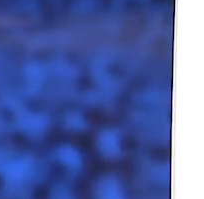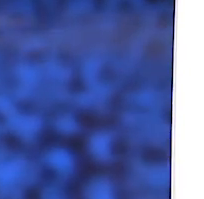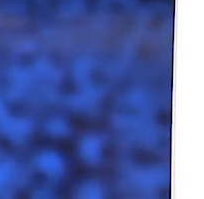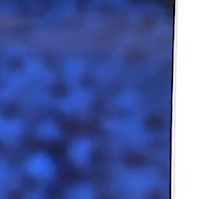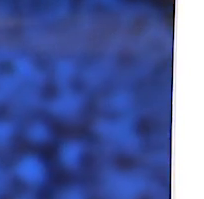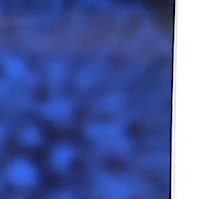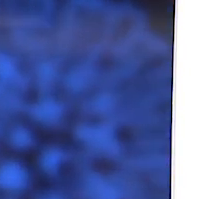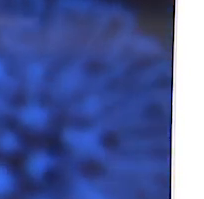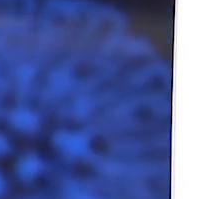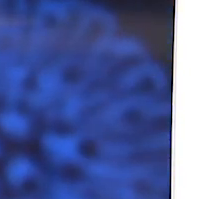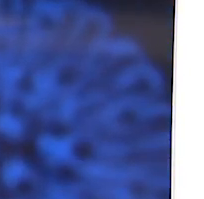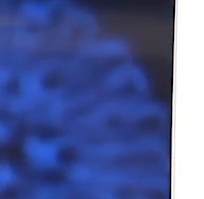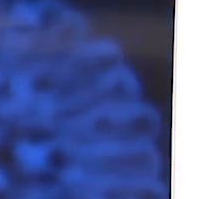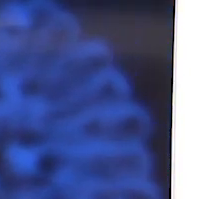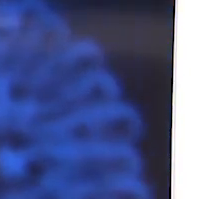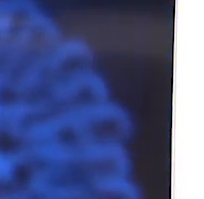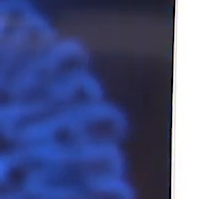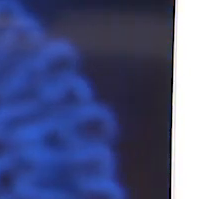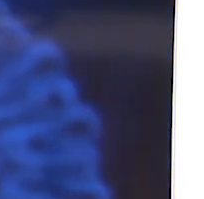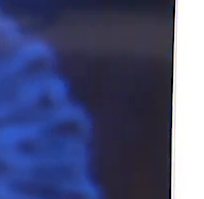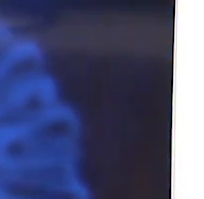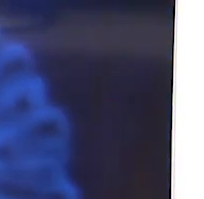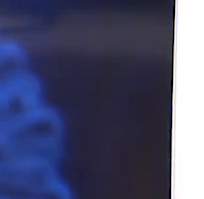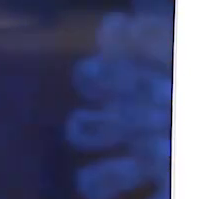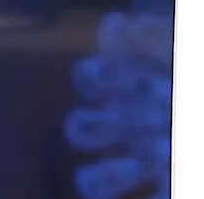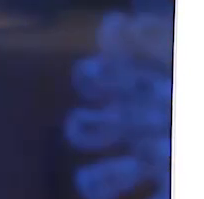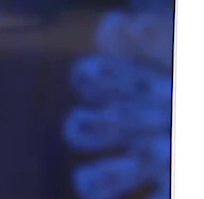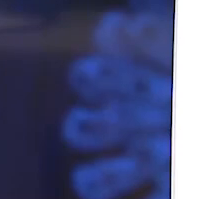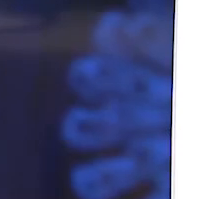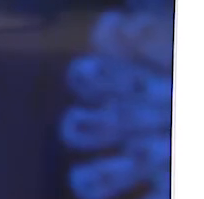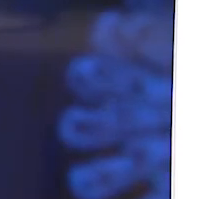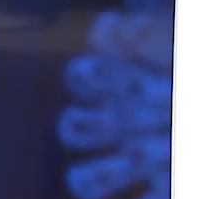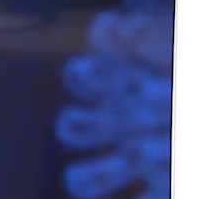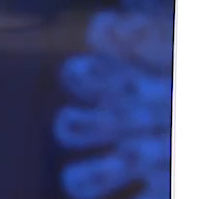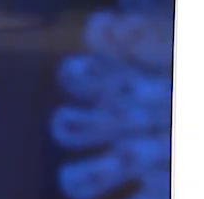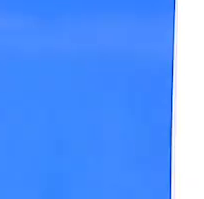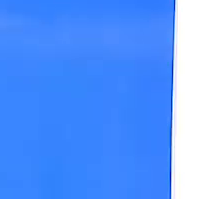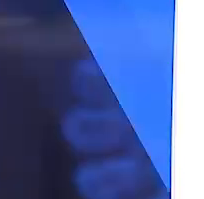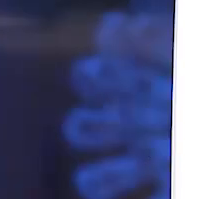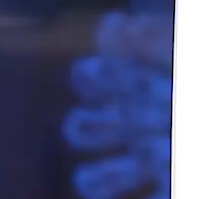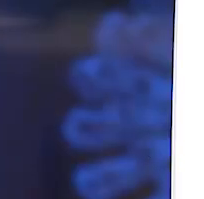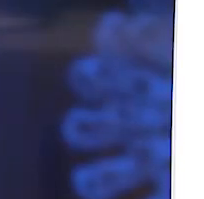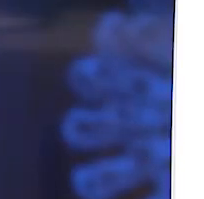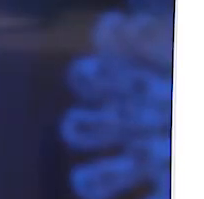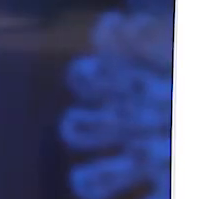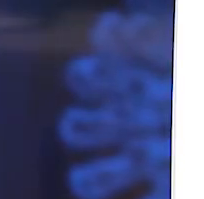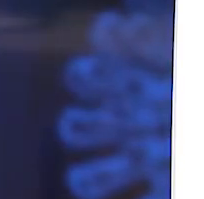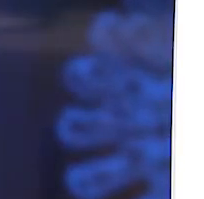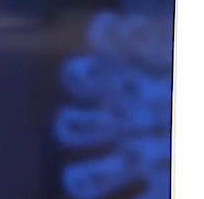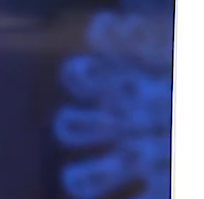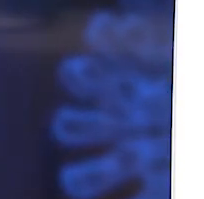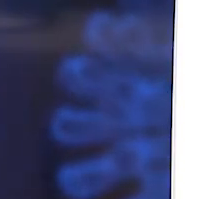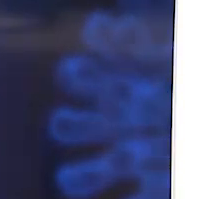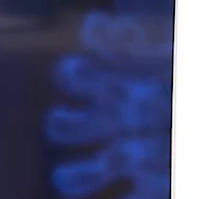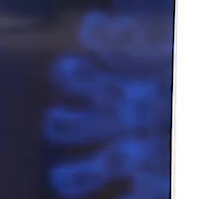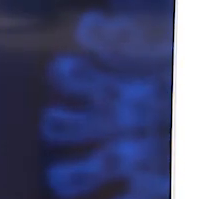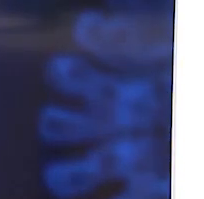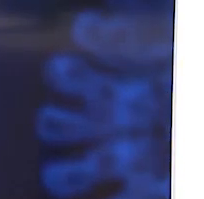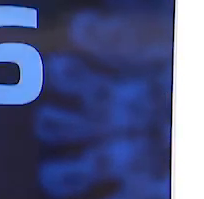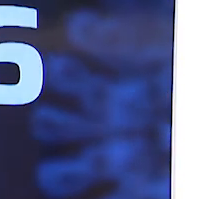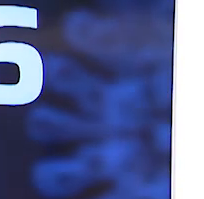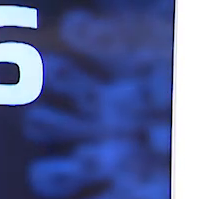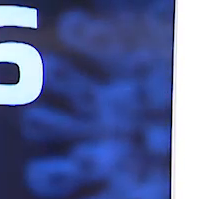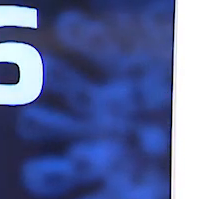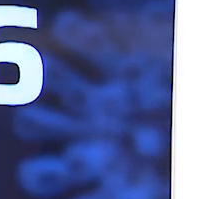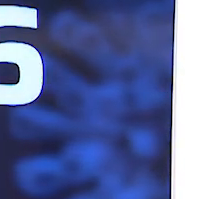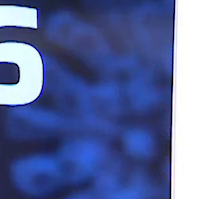y a continuación les vamos a presentar los resultados para el Triángulo del Café, los departamentos de Caldas, Quindío y Risaralda. Vamos a comenzar precisamente con este último